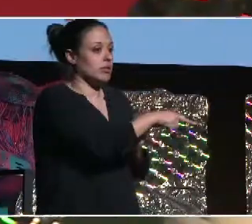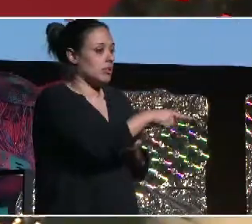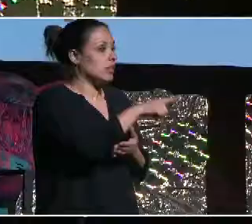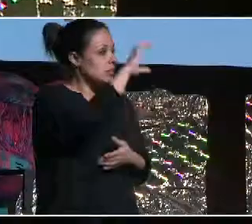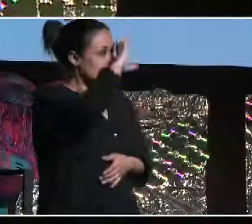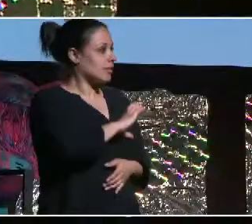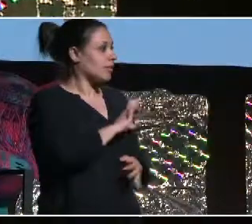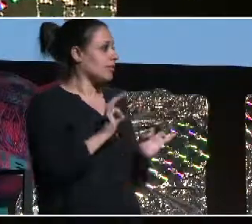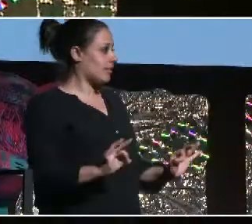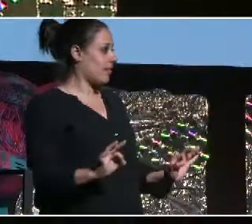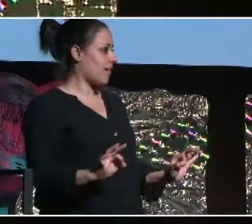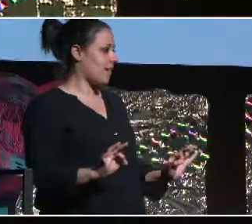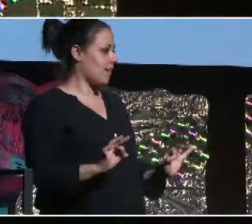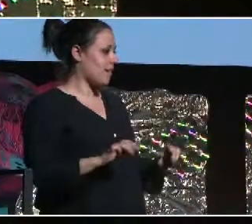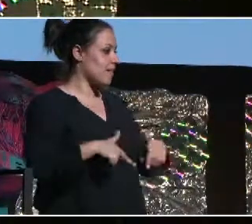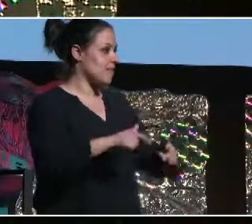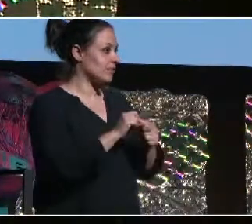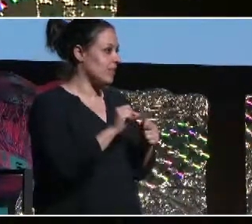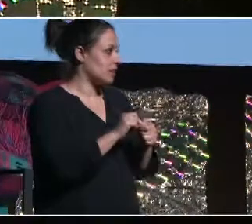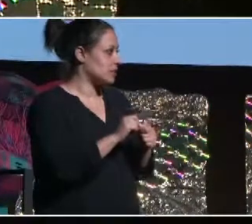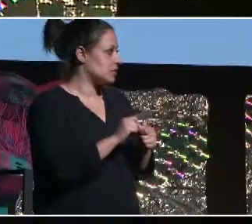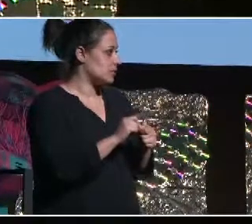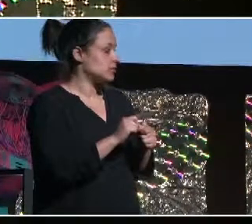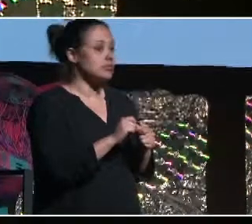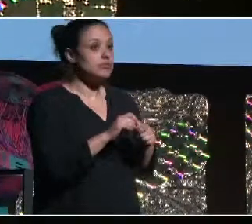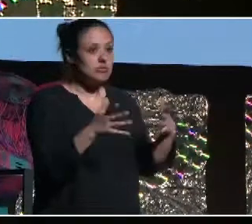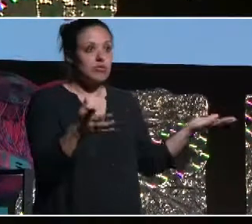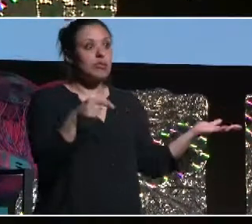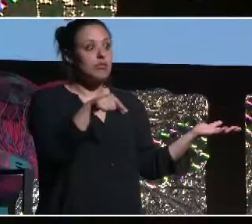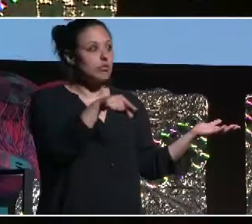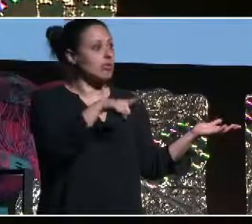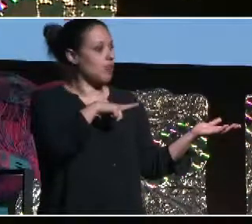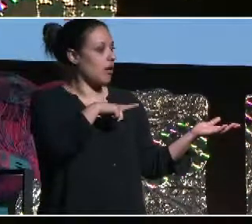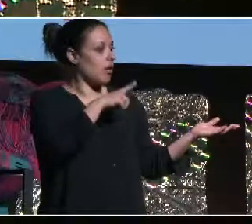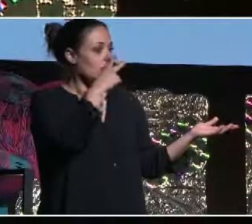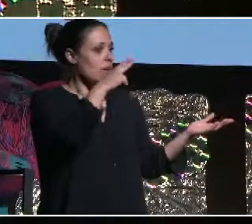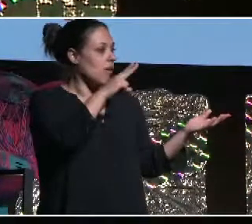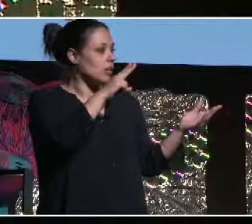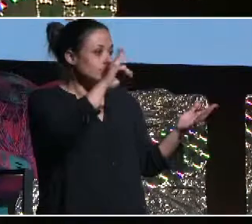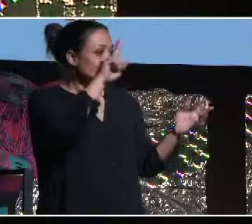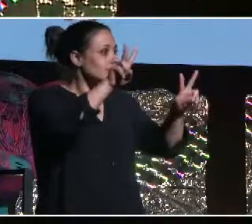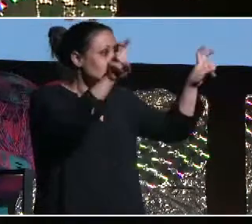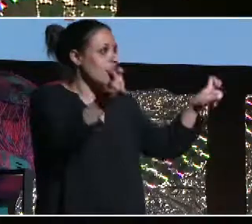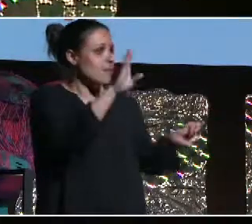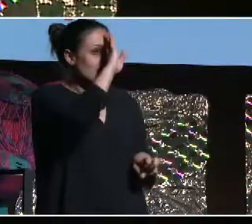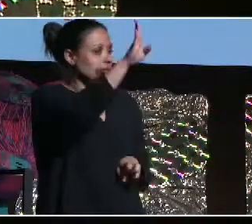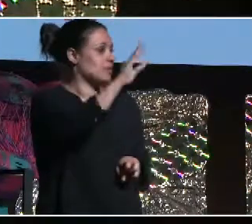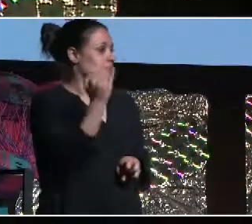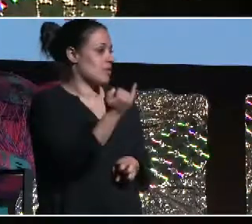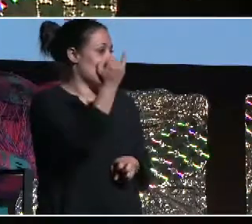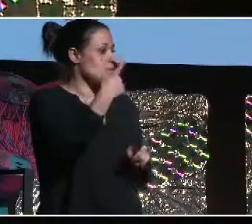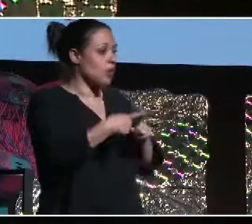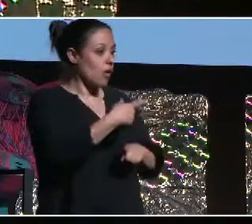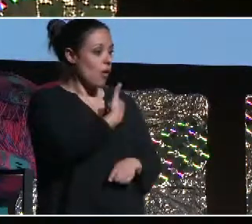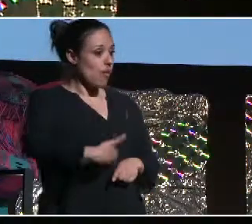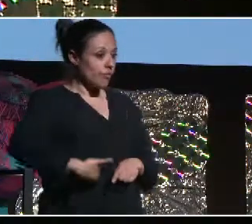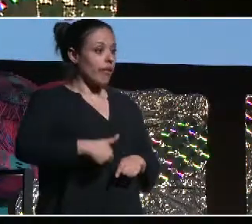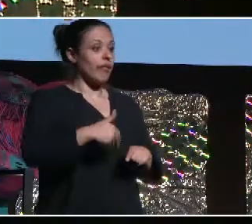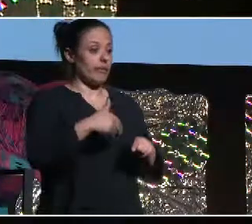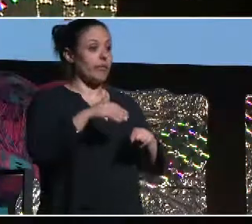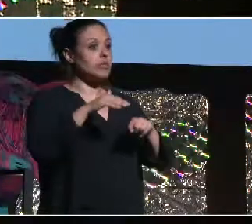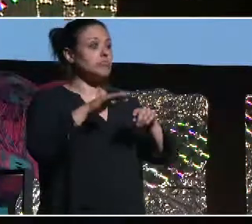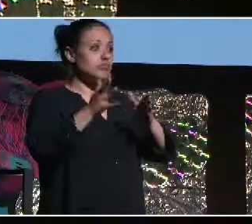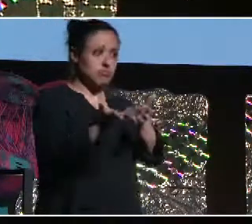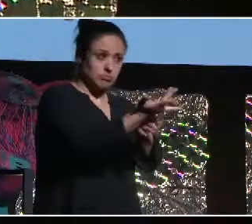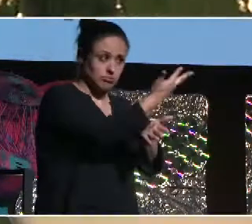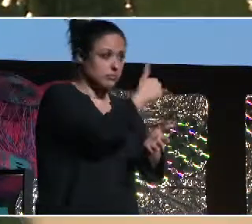Contrastar con datos existentes, y esto es algo muy importante porque generalmente los gobiernos recopilan datos, pero muchas veces no